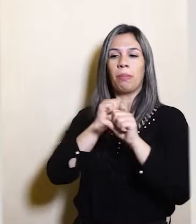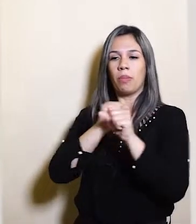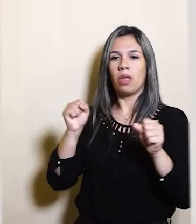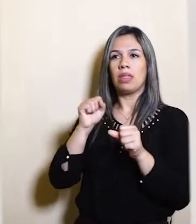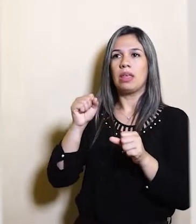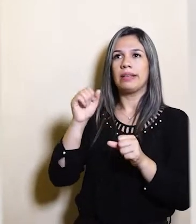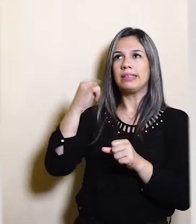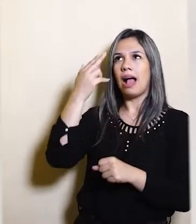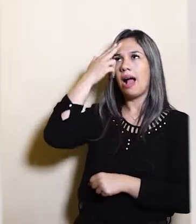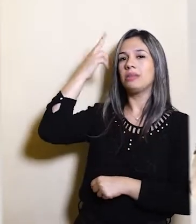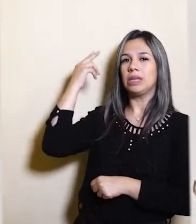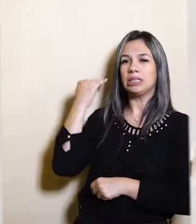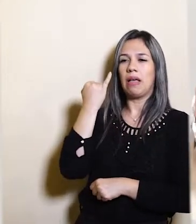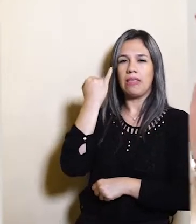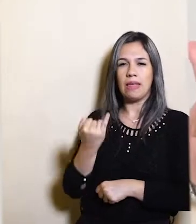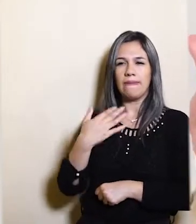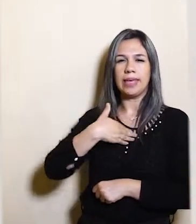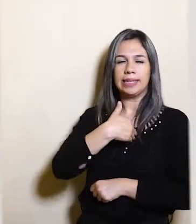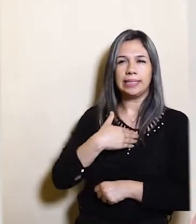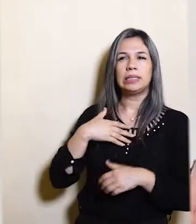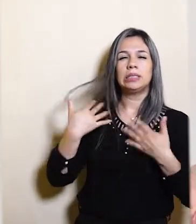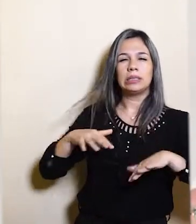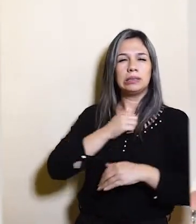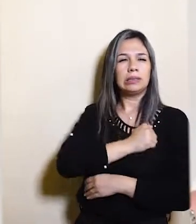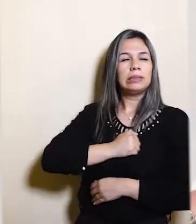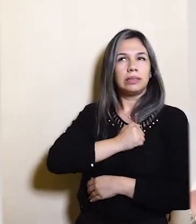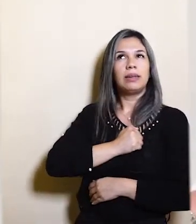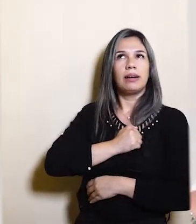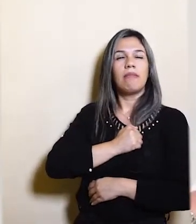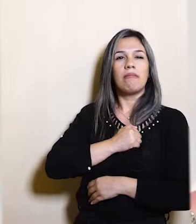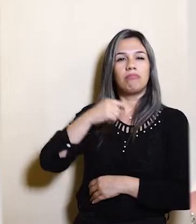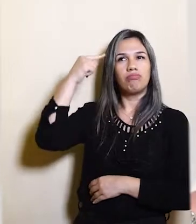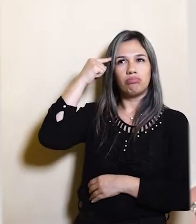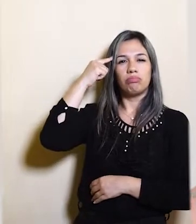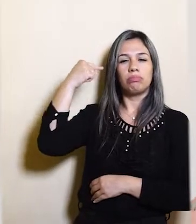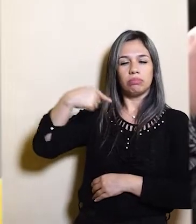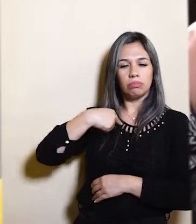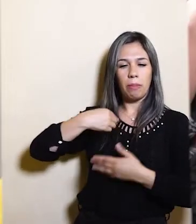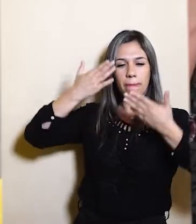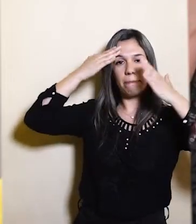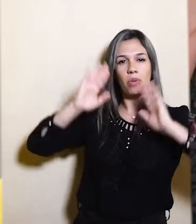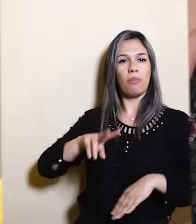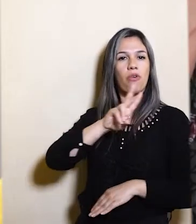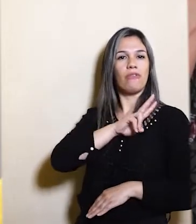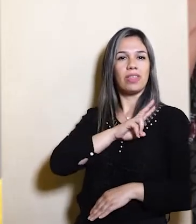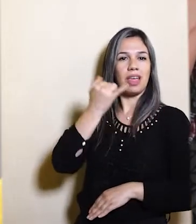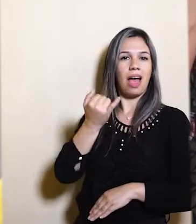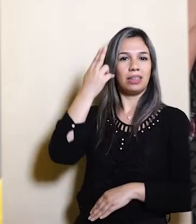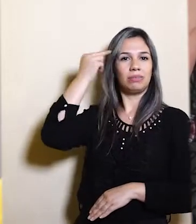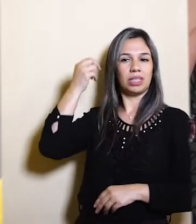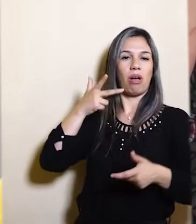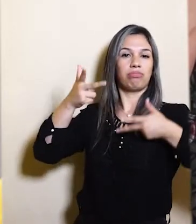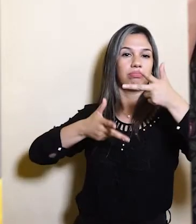tan devastadora, y generar el cambio a partir justamente de su propia realidad, ¿no? Y Menchi, ¿tú te das cuenta con